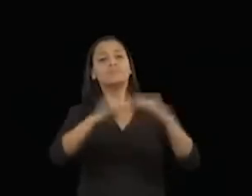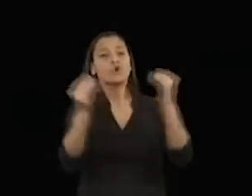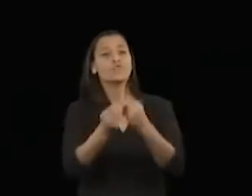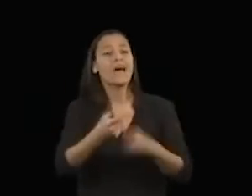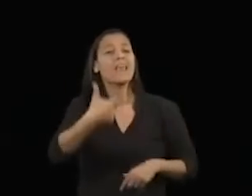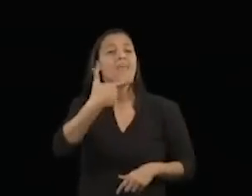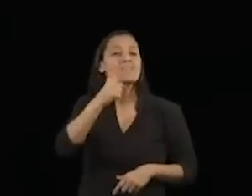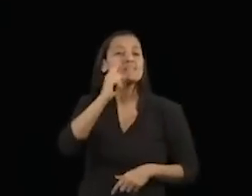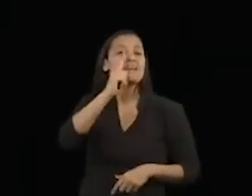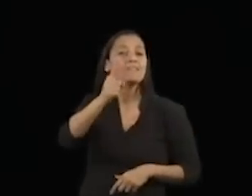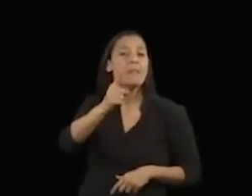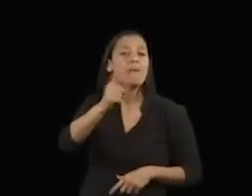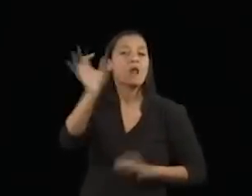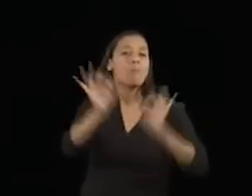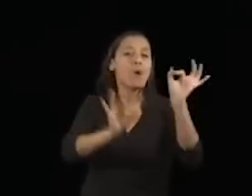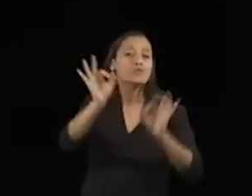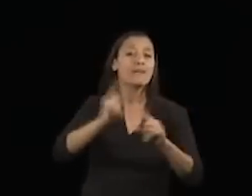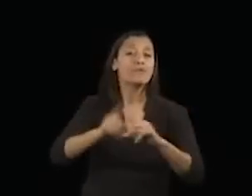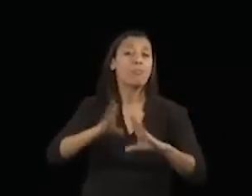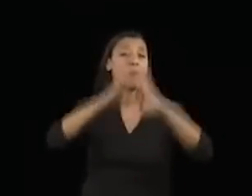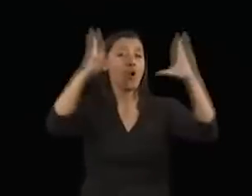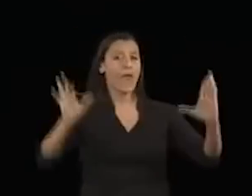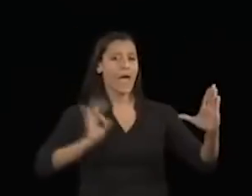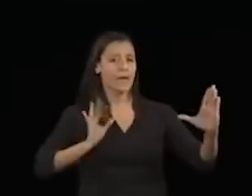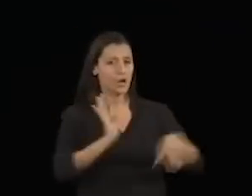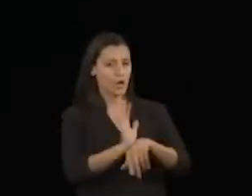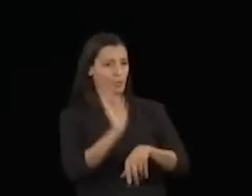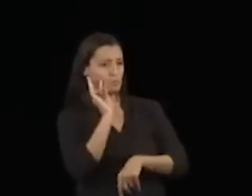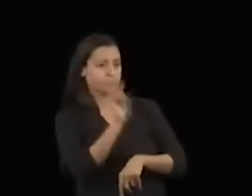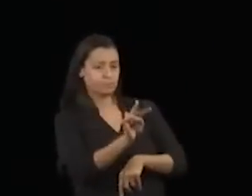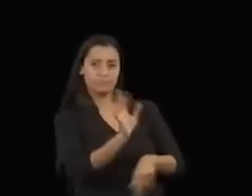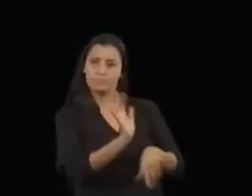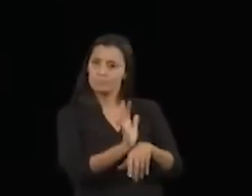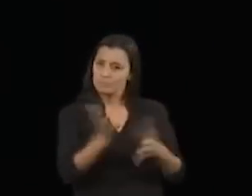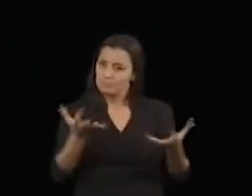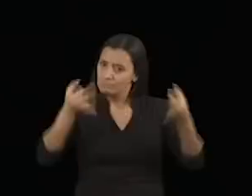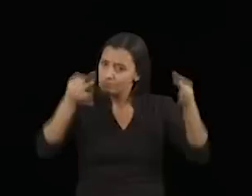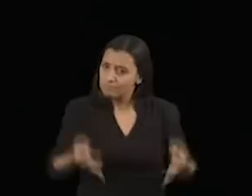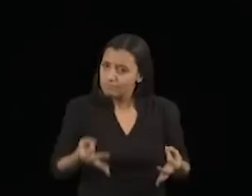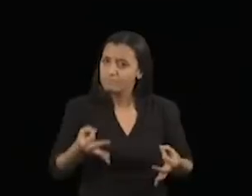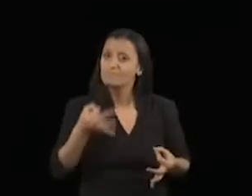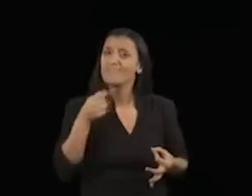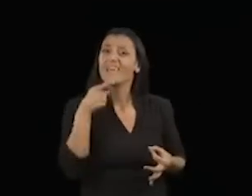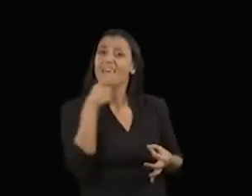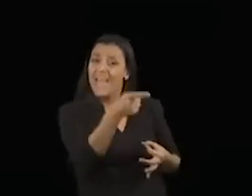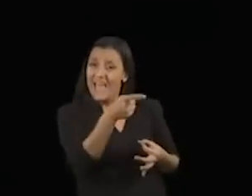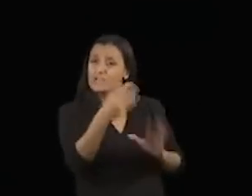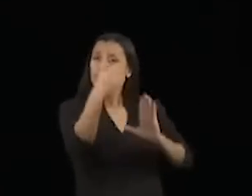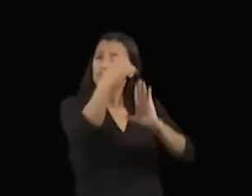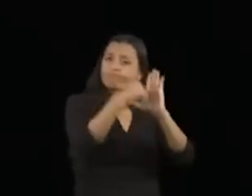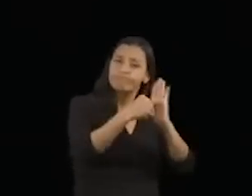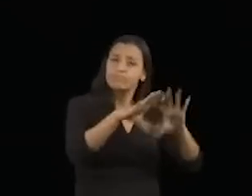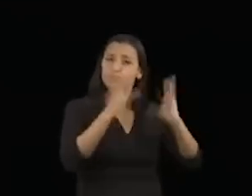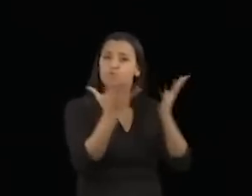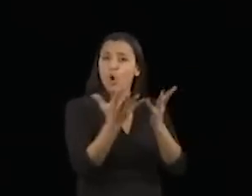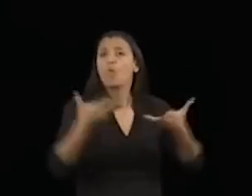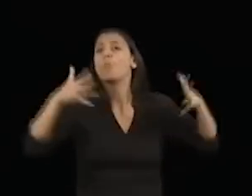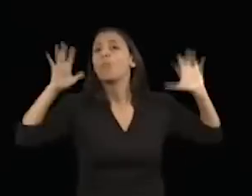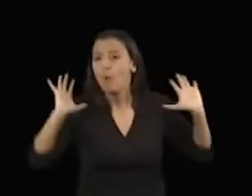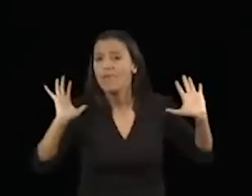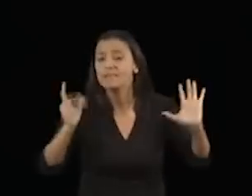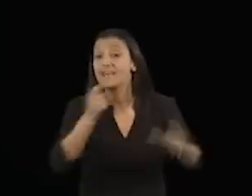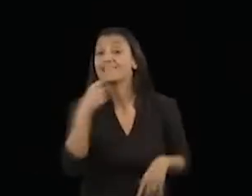17.000% anual. Es decir, y en realidad eso hubiera podido pasar